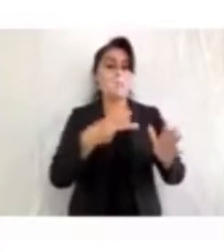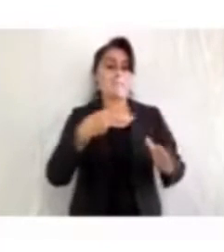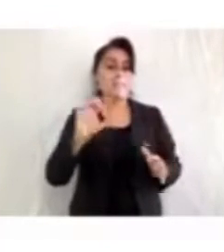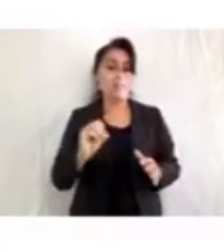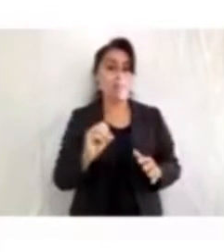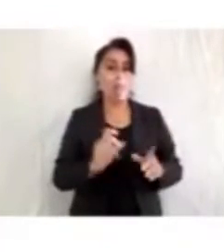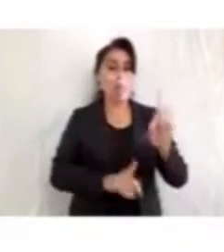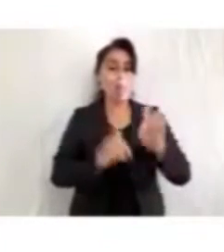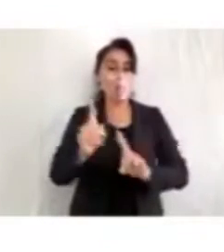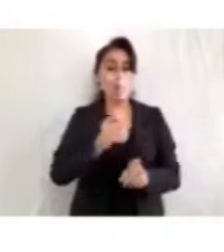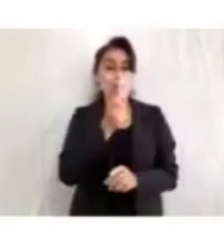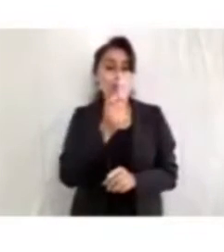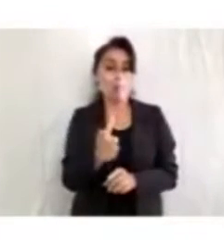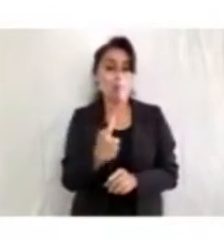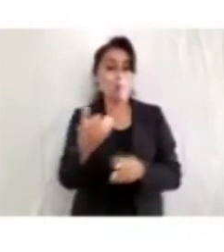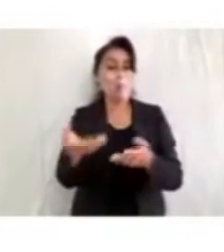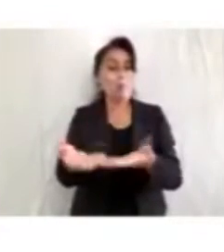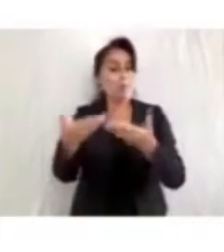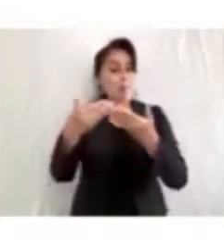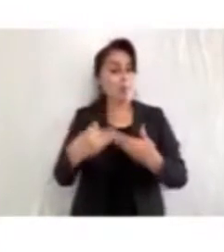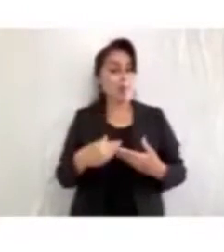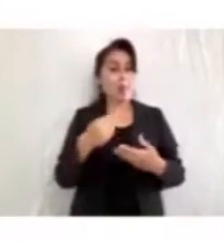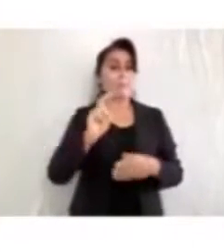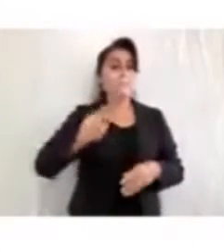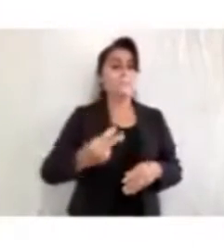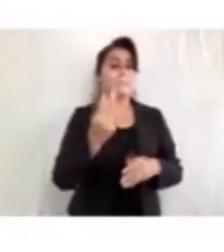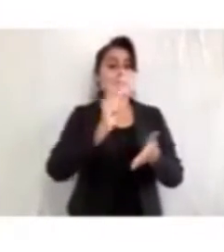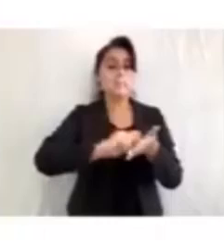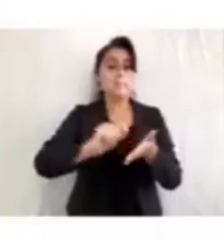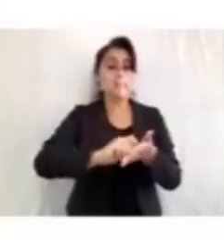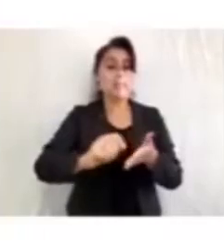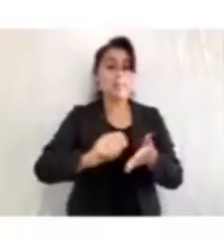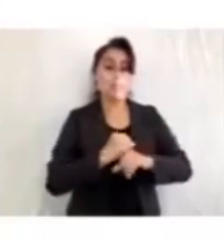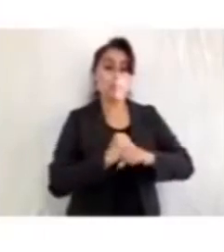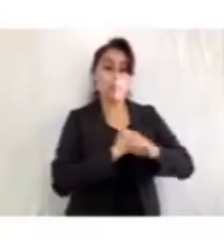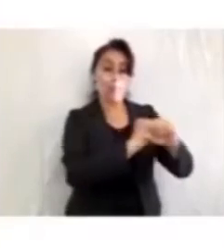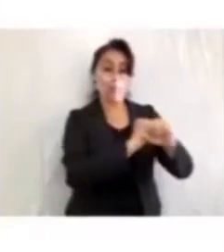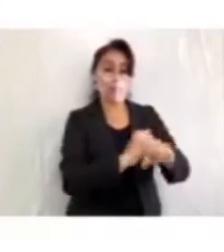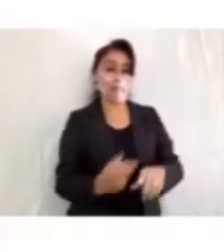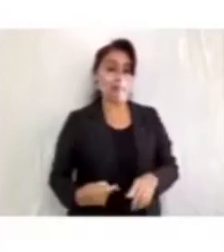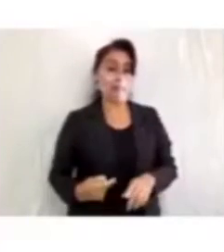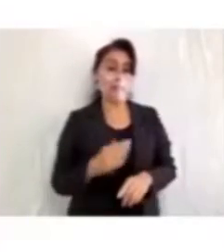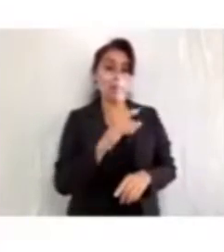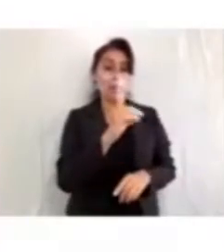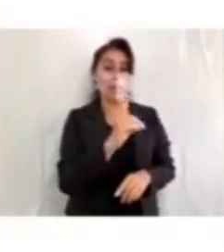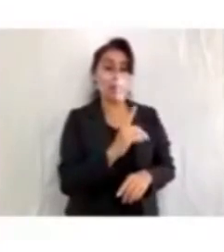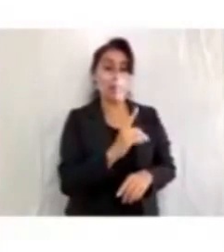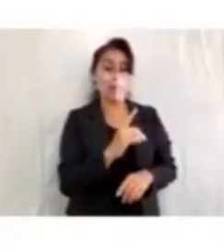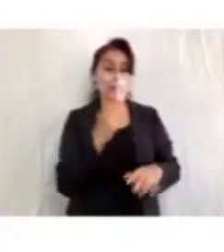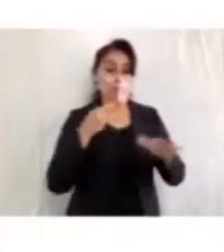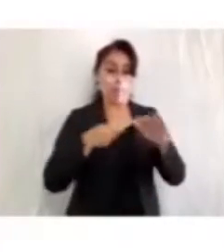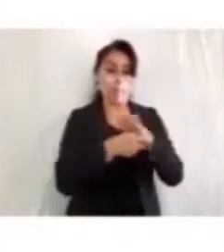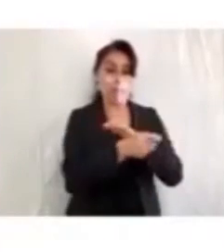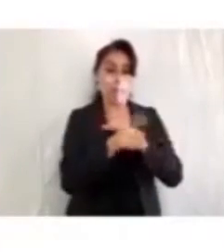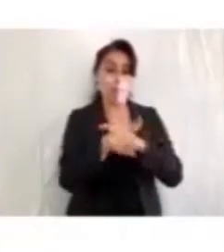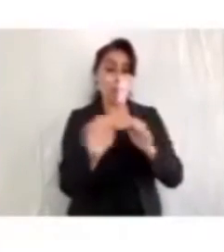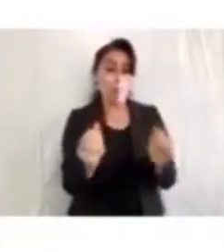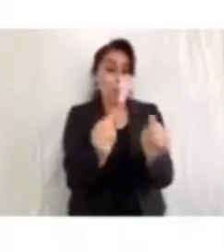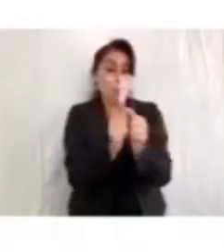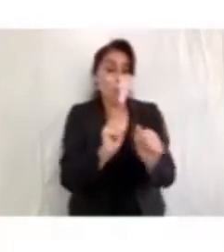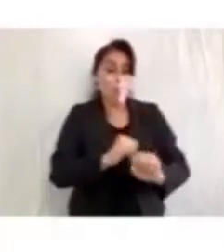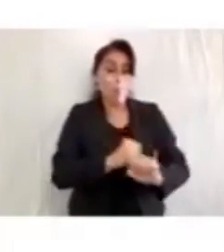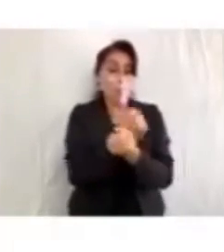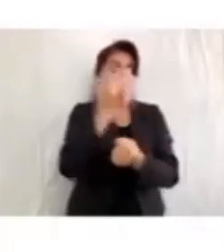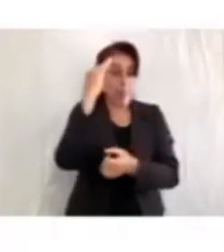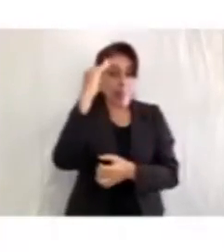que nos otorga, ¿cierto?, la Subsecretaría de Prevención del Delito, que eso está en conjunto de Carabineros, ¿cierto?, son